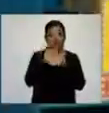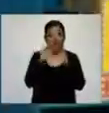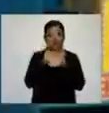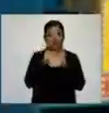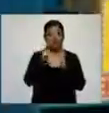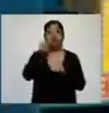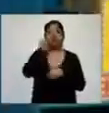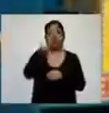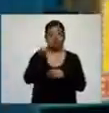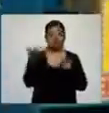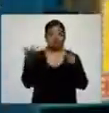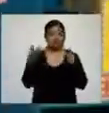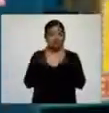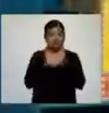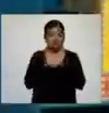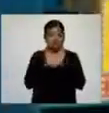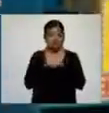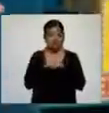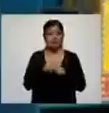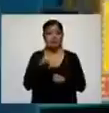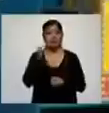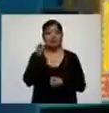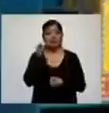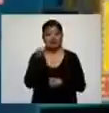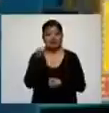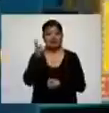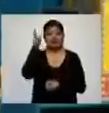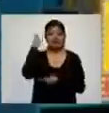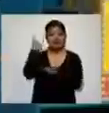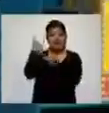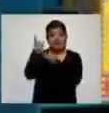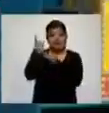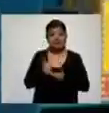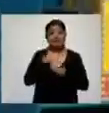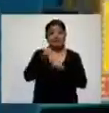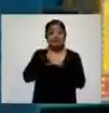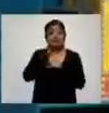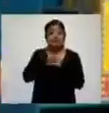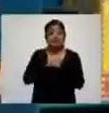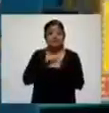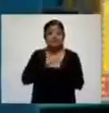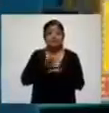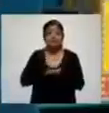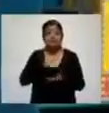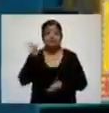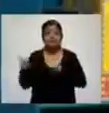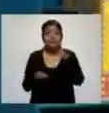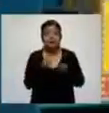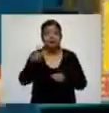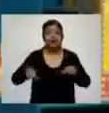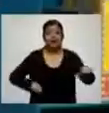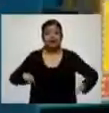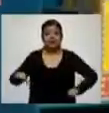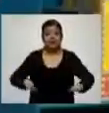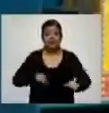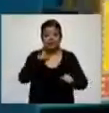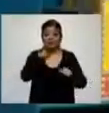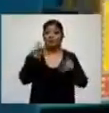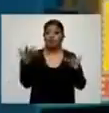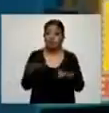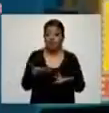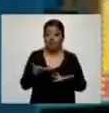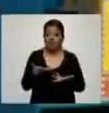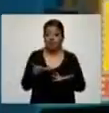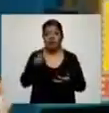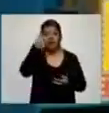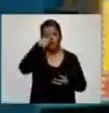que te acompañe. Él o ella te ayudarán a anotar las preguntas y actividades que se te piden, para